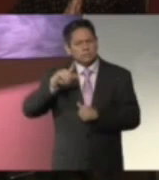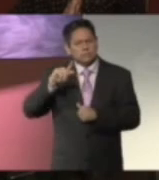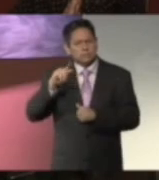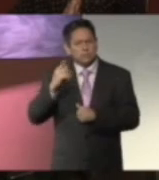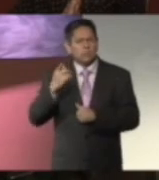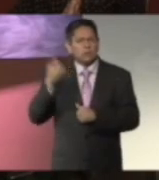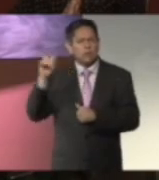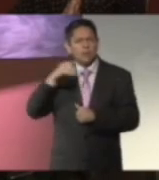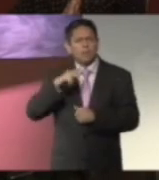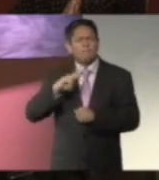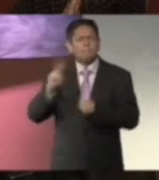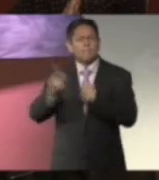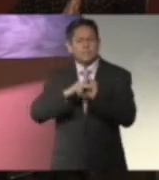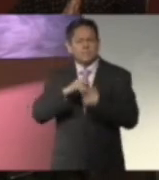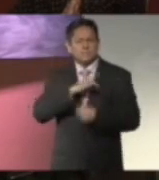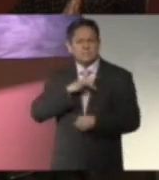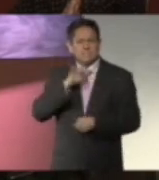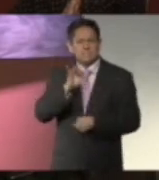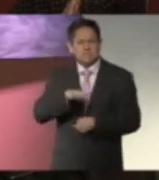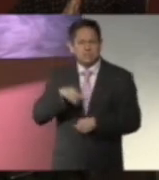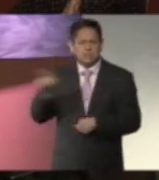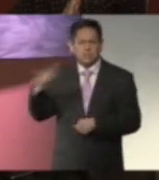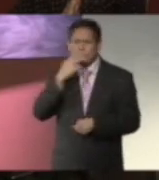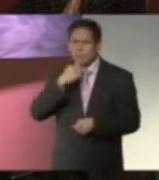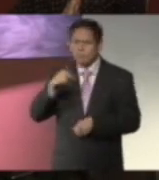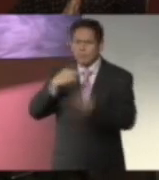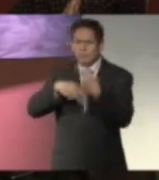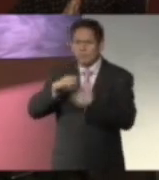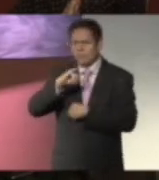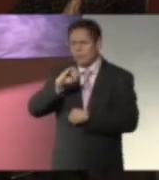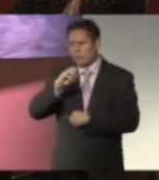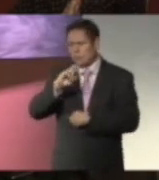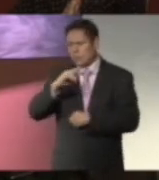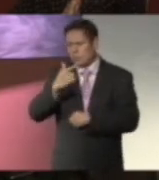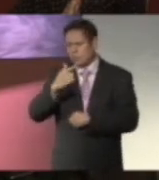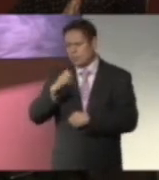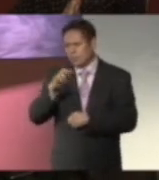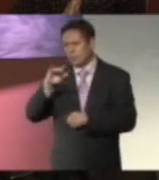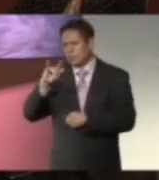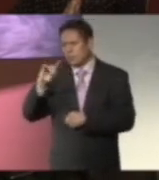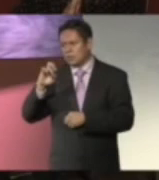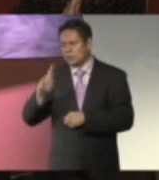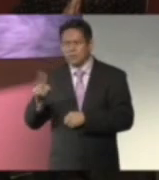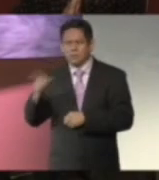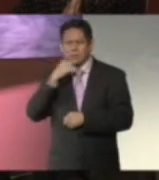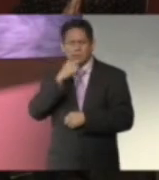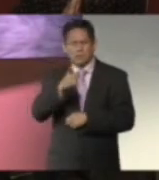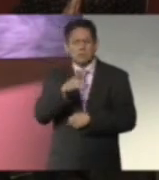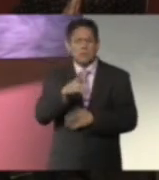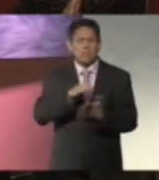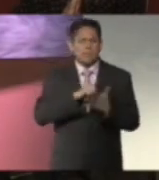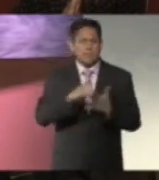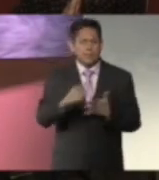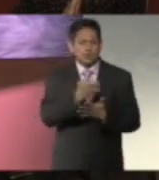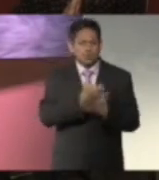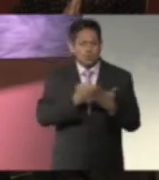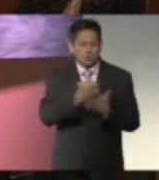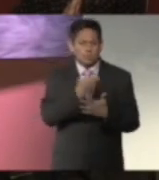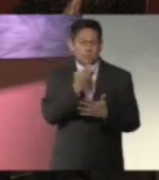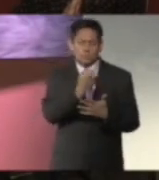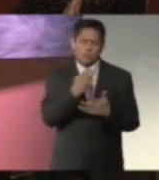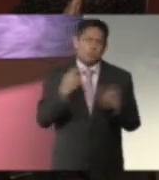de Chile y nos dijo que el derecho económico era un derecho universal, atrayente y